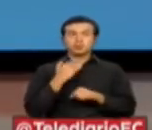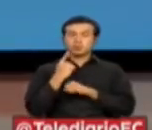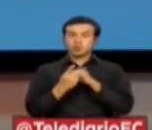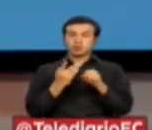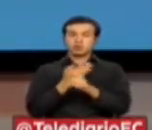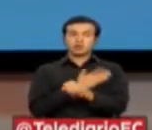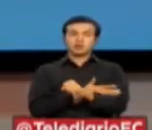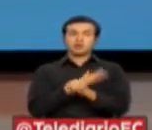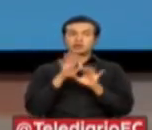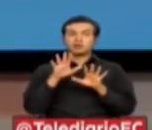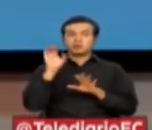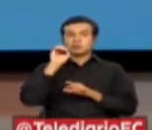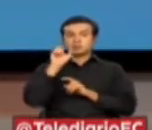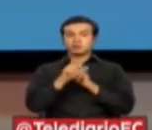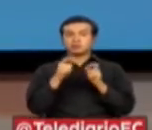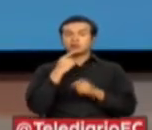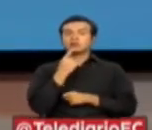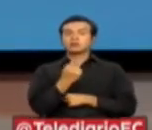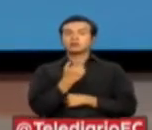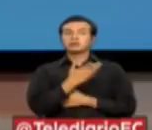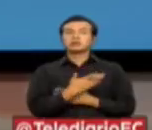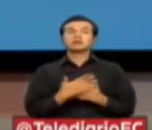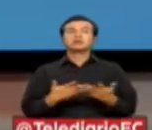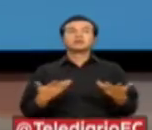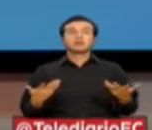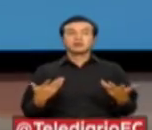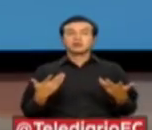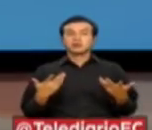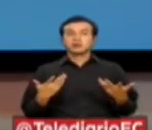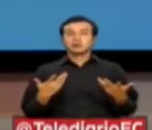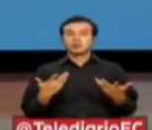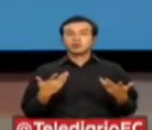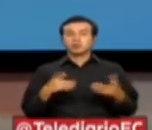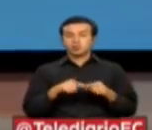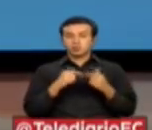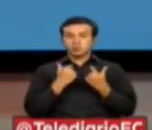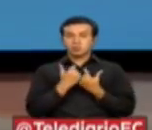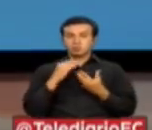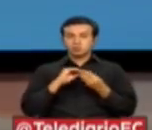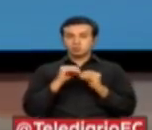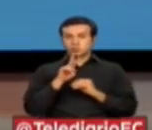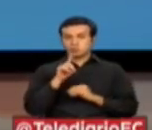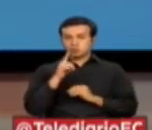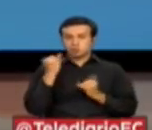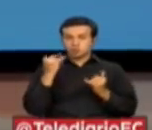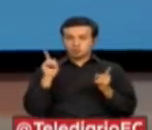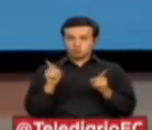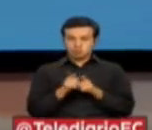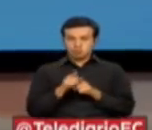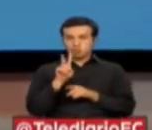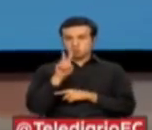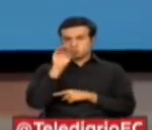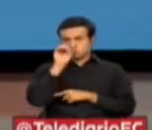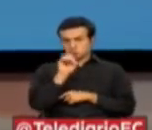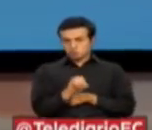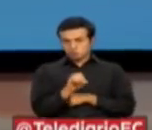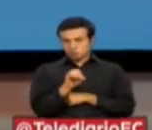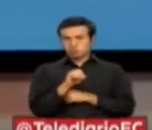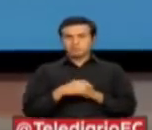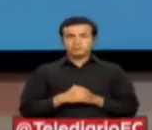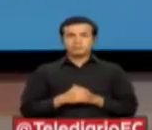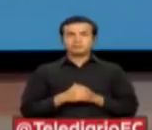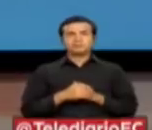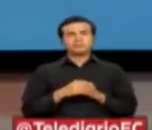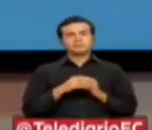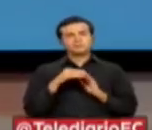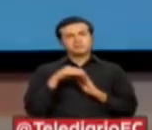año el 10% decía que simpatizaba con la lista Creo, este mes ya es del 2%. Entonces, ha habido